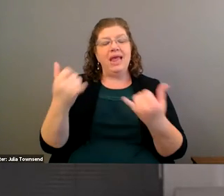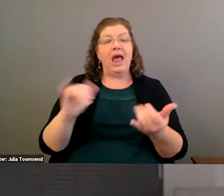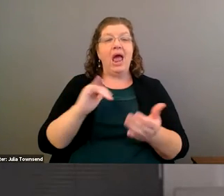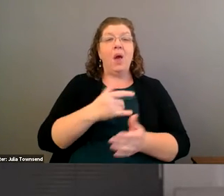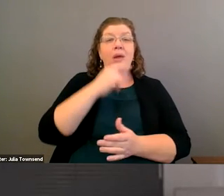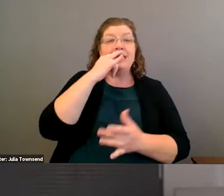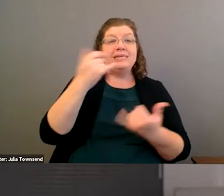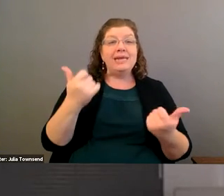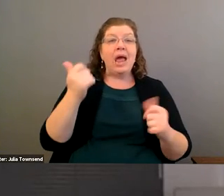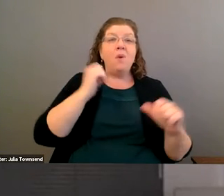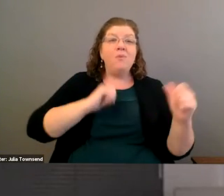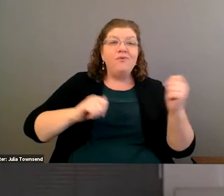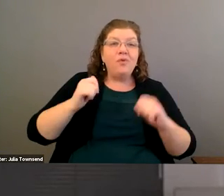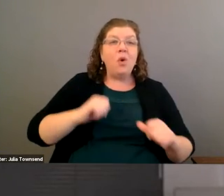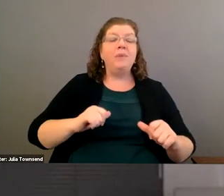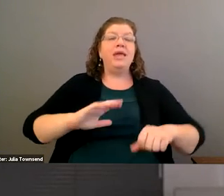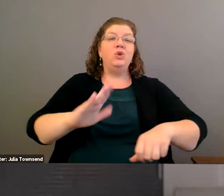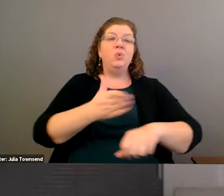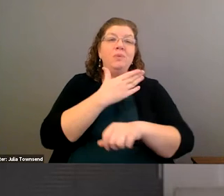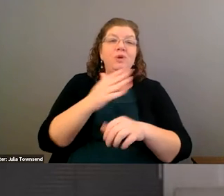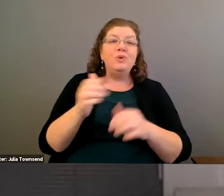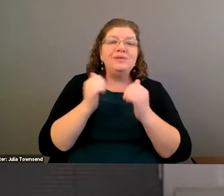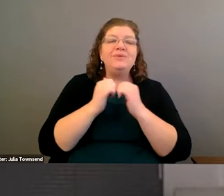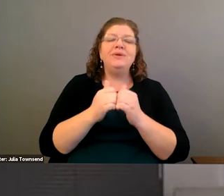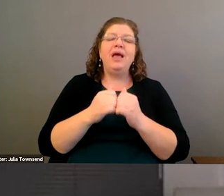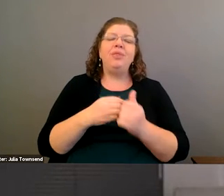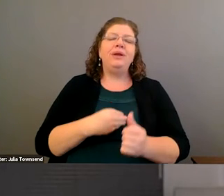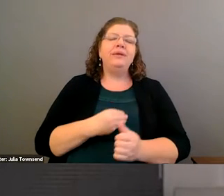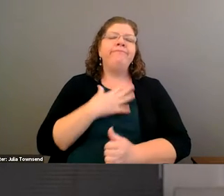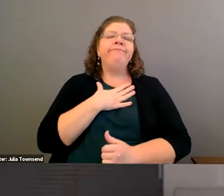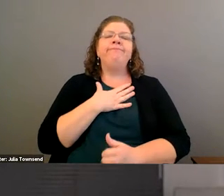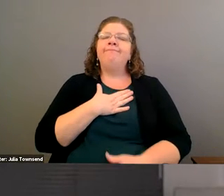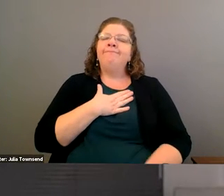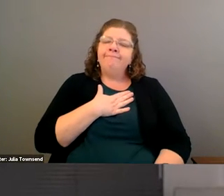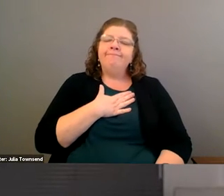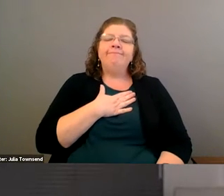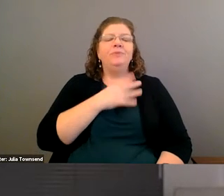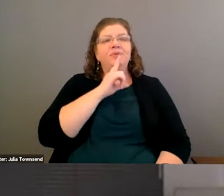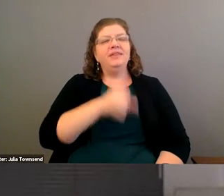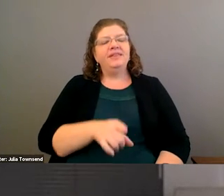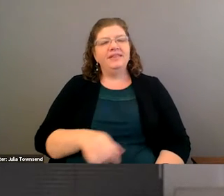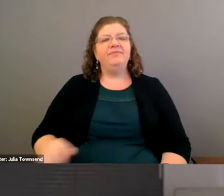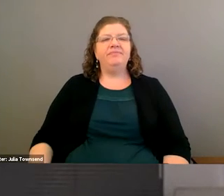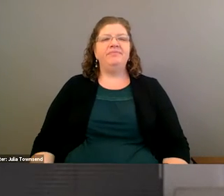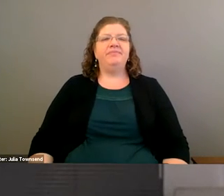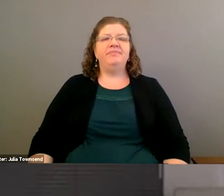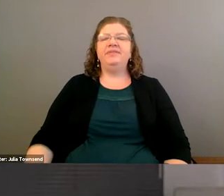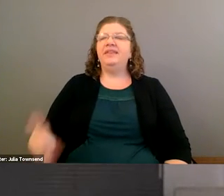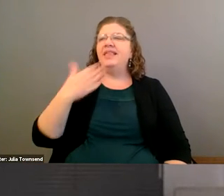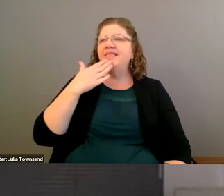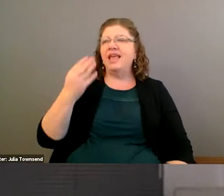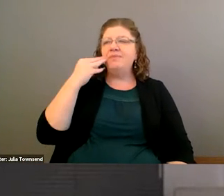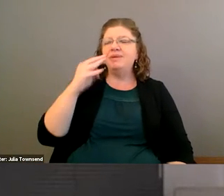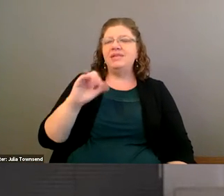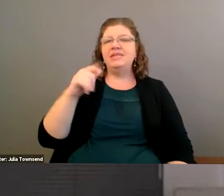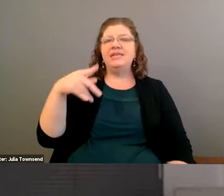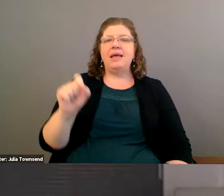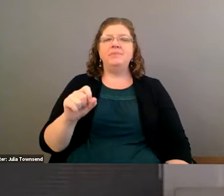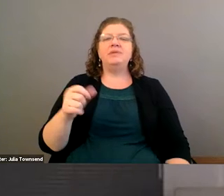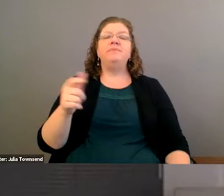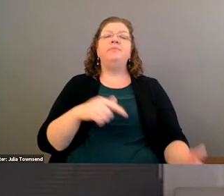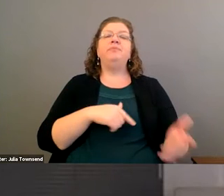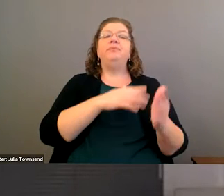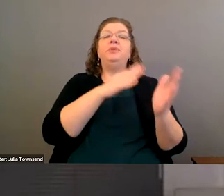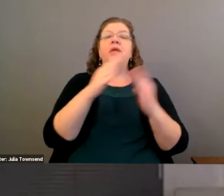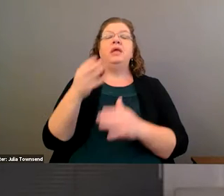Los niños ahora están tocando música juntos y eso me conmueve mucho el corazón. Muchísimas gracias, señora Capps.